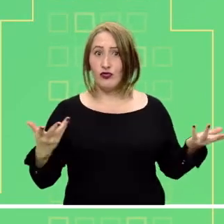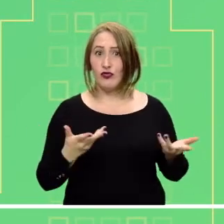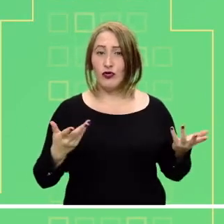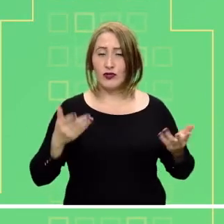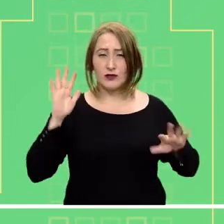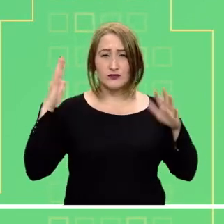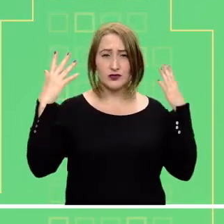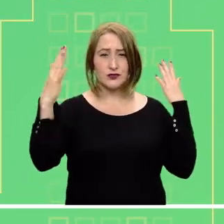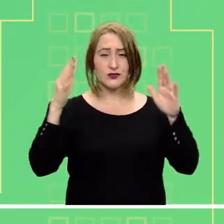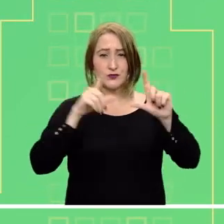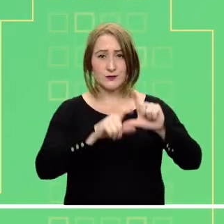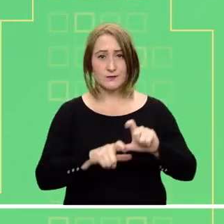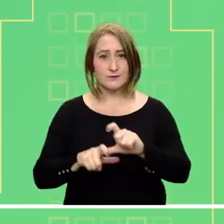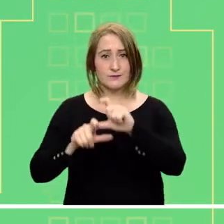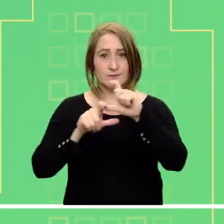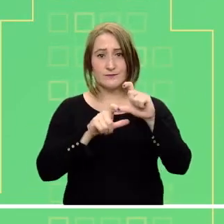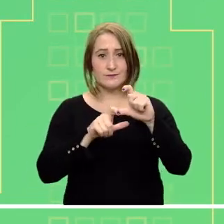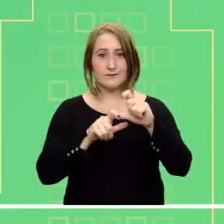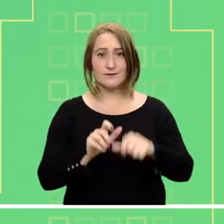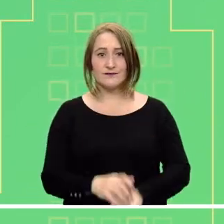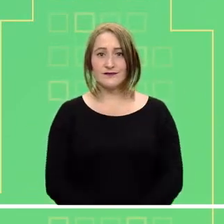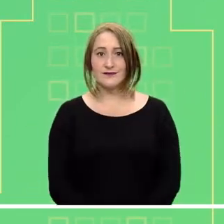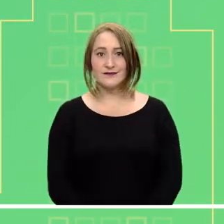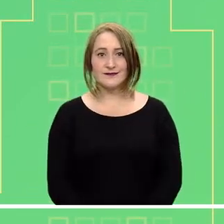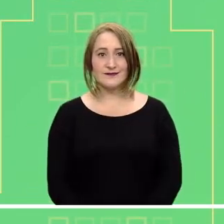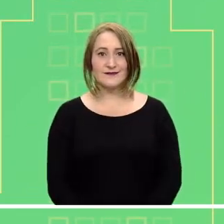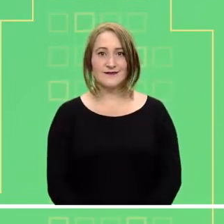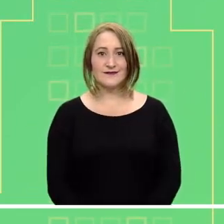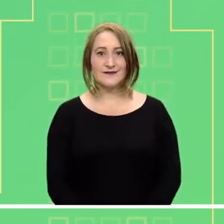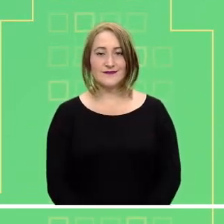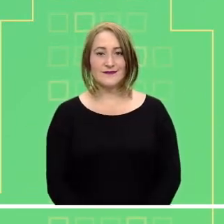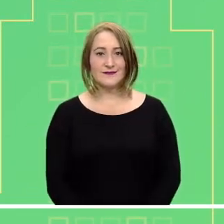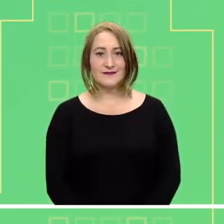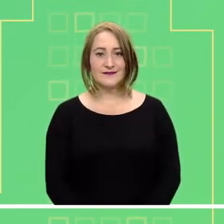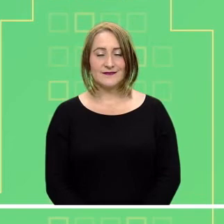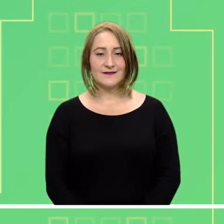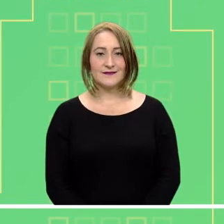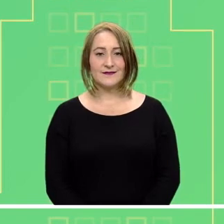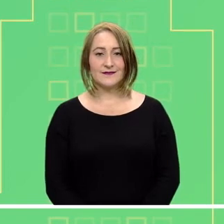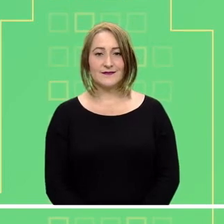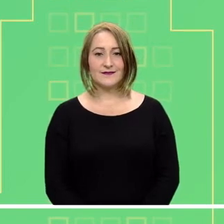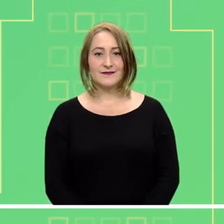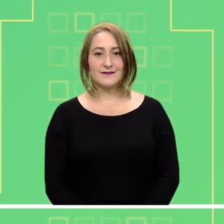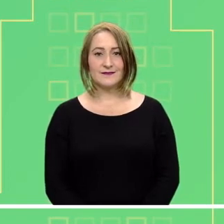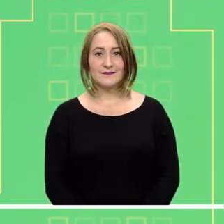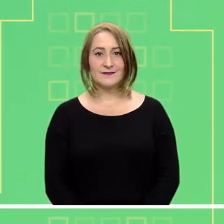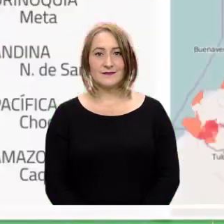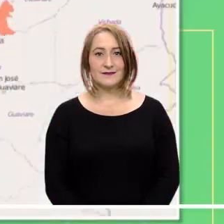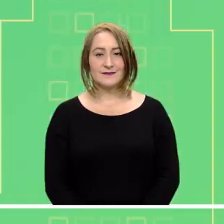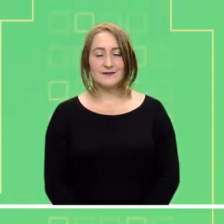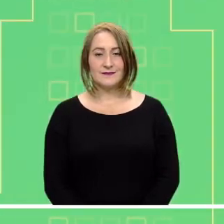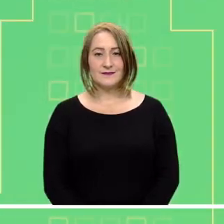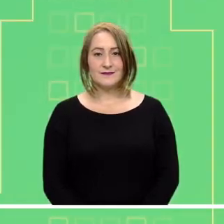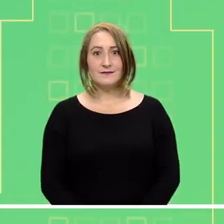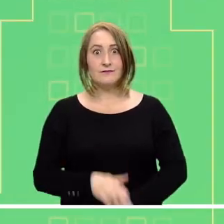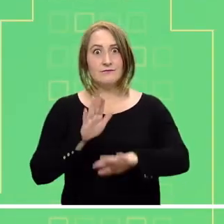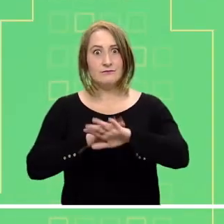Máxima alerta por probabilidad de ocurrencia de incendios en la cobertura vegetal en zonas de La Guajira.